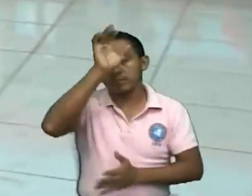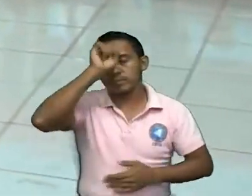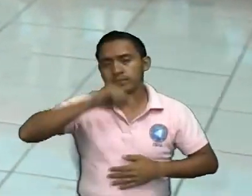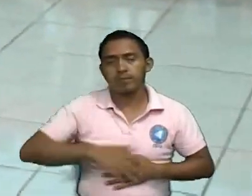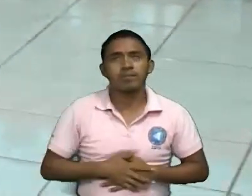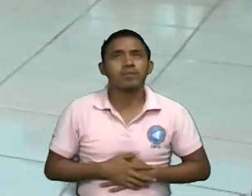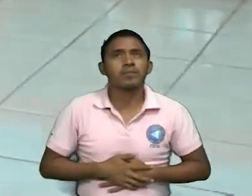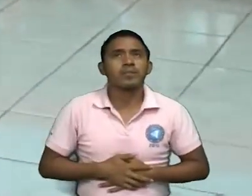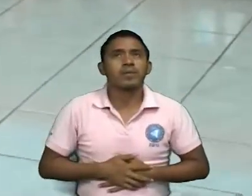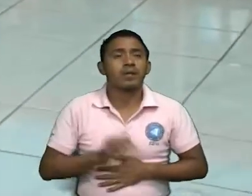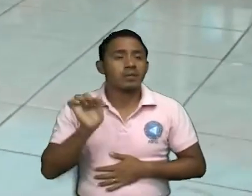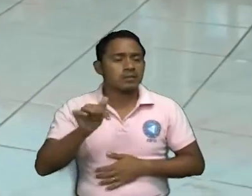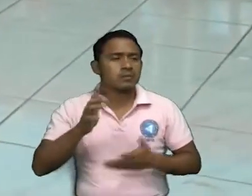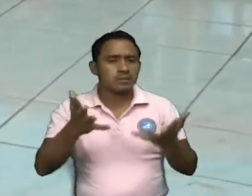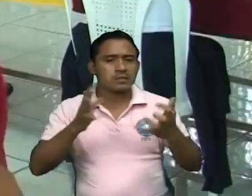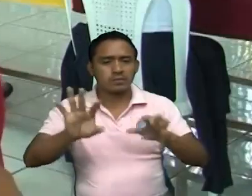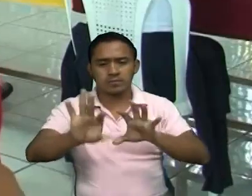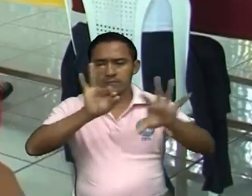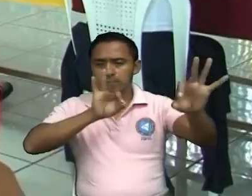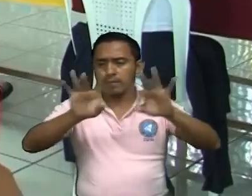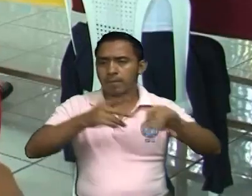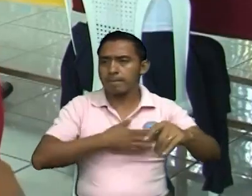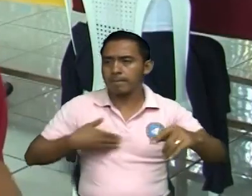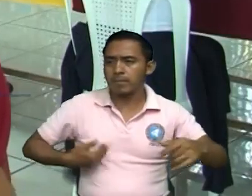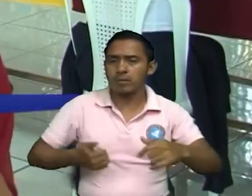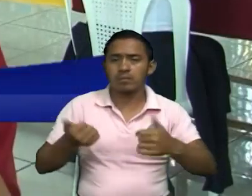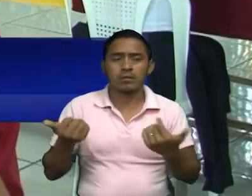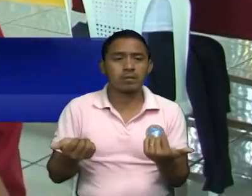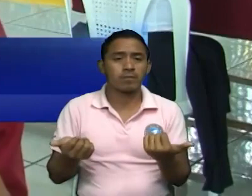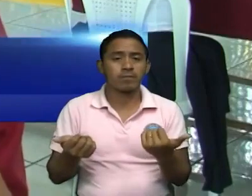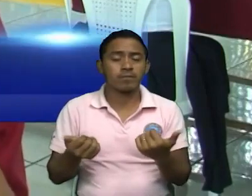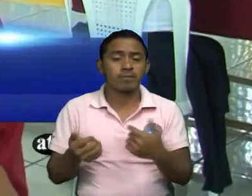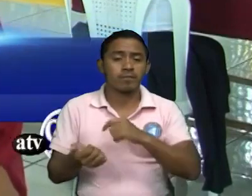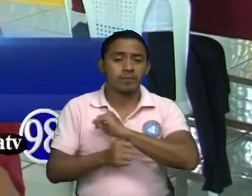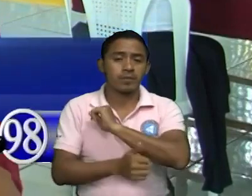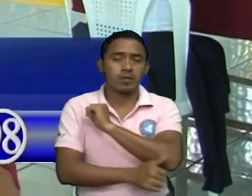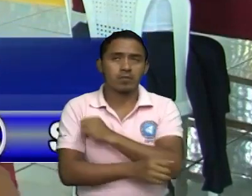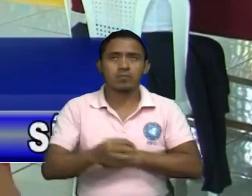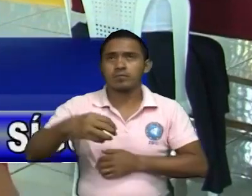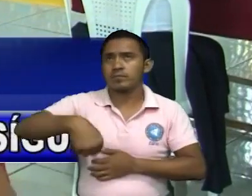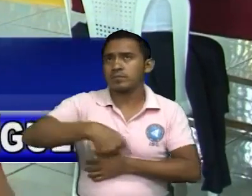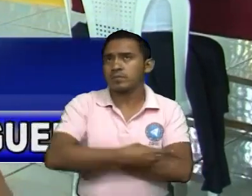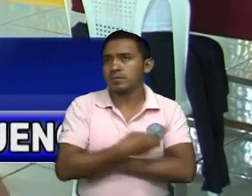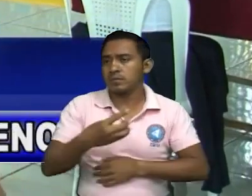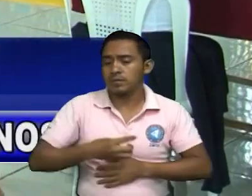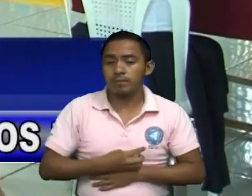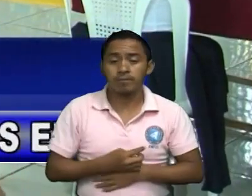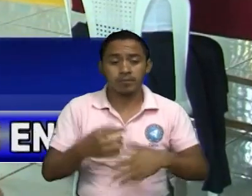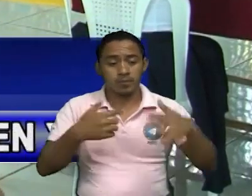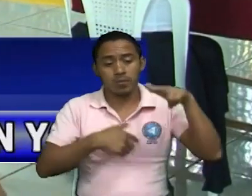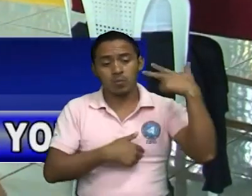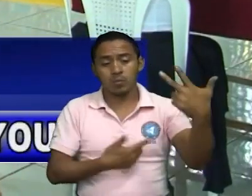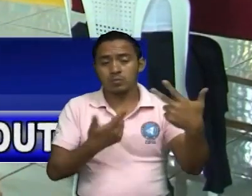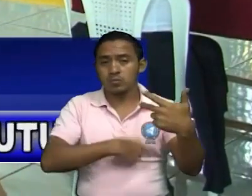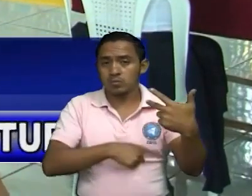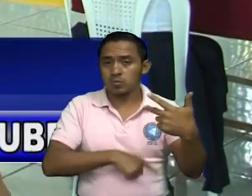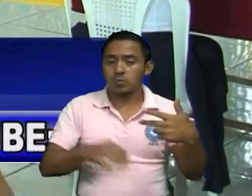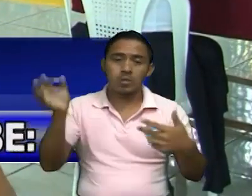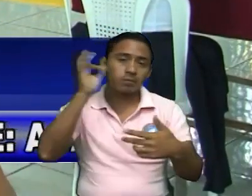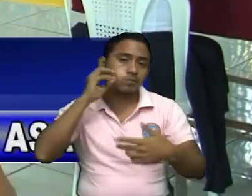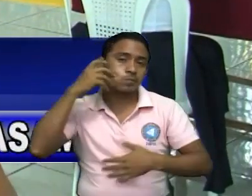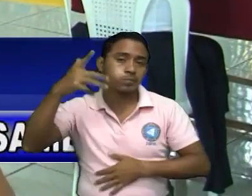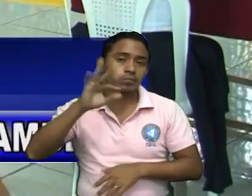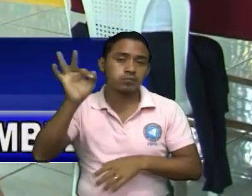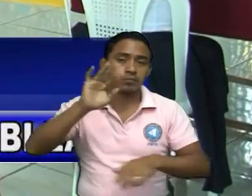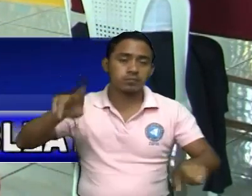esto queremos pues seleccionar al mejor estudiante de formación inicial docente. El día de hoy compiten 8 escuelas normales a nivel nacional y